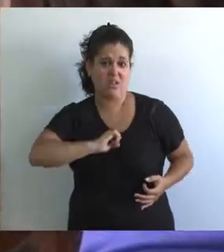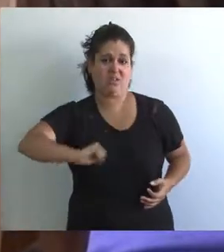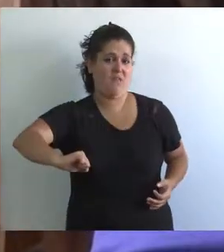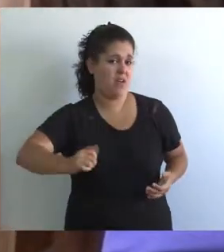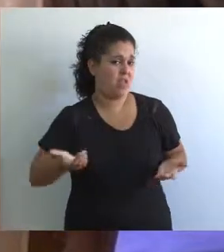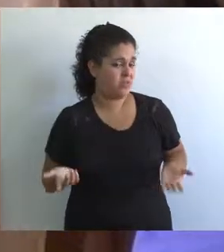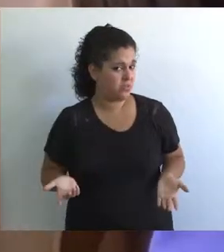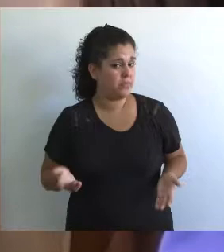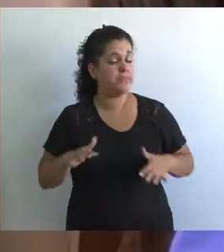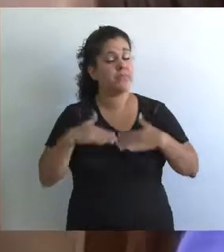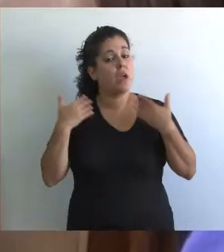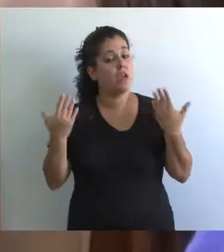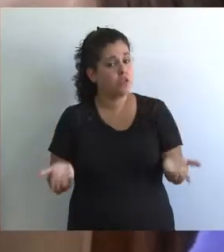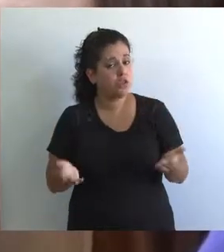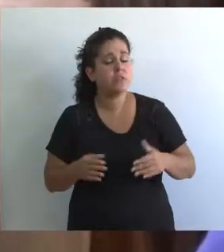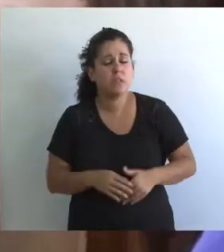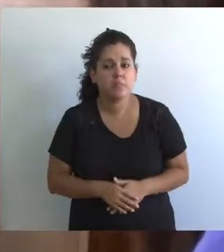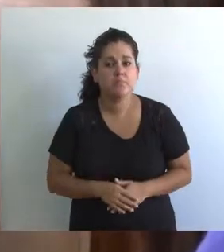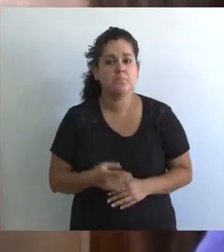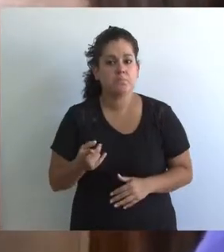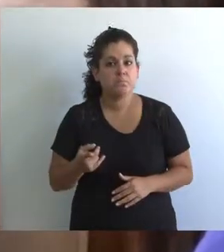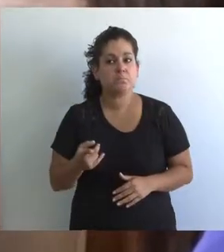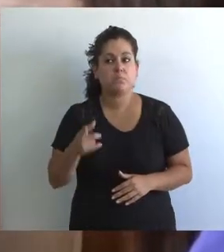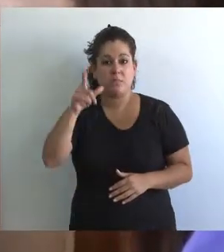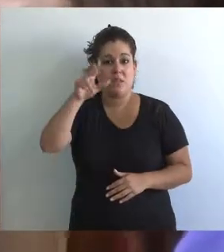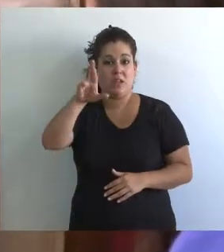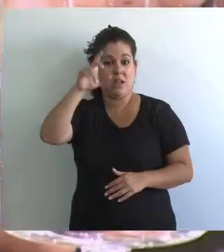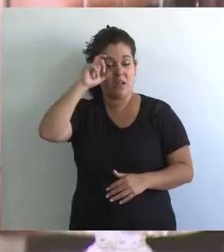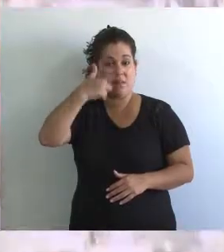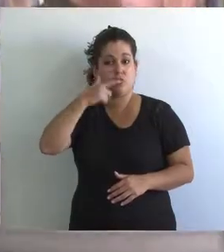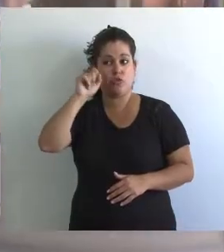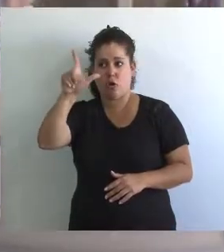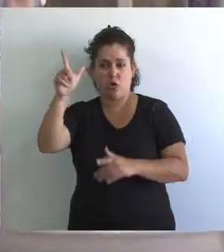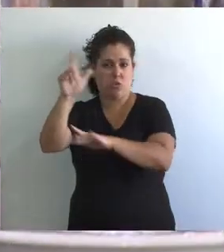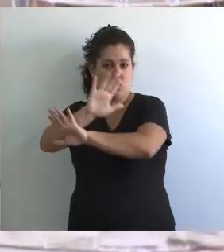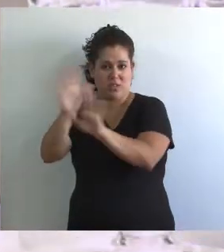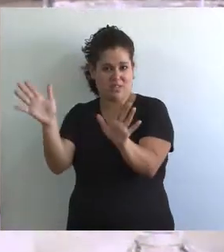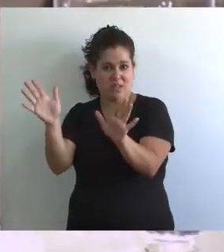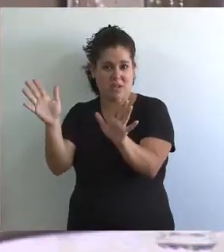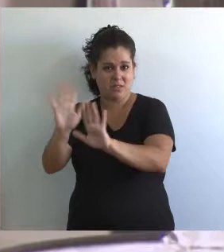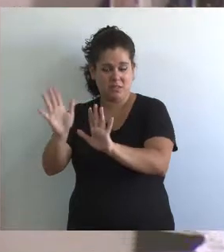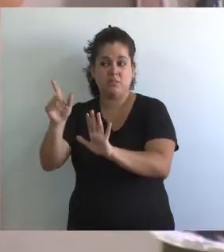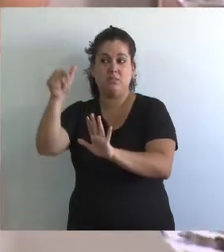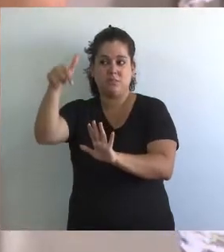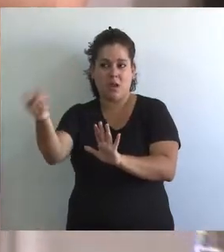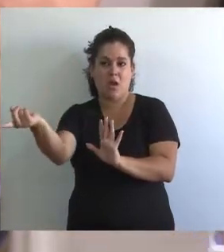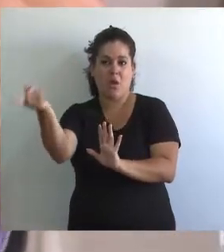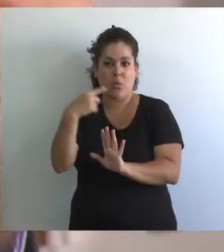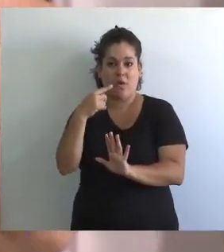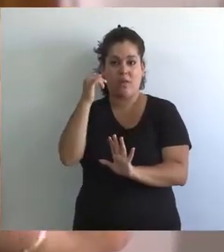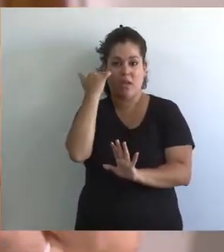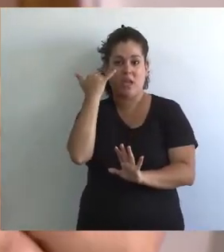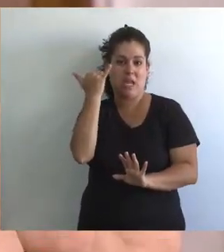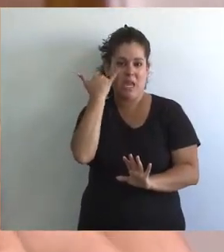estafados. Entonces, bueno, ya Repsol no está más. Vuelve la responsabilidad de